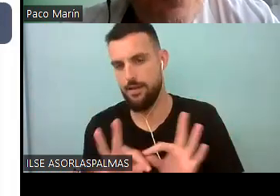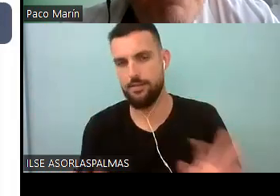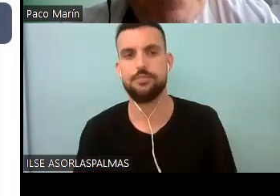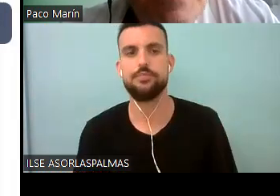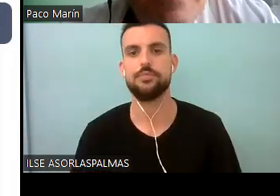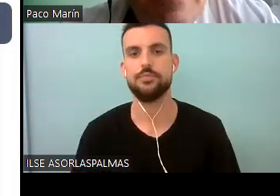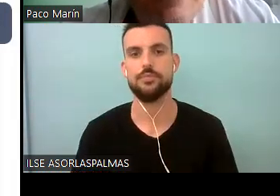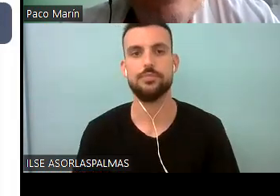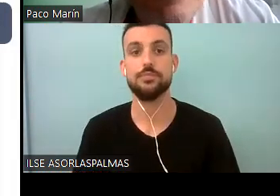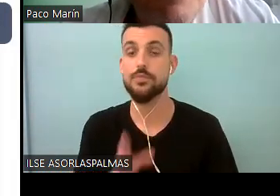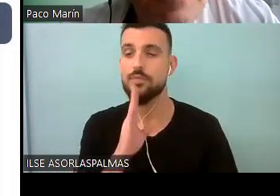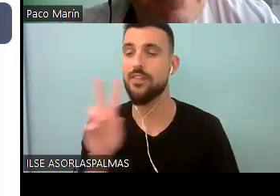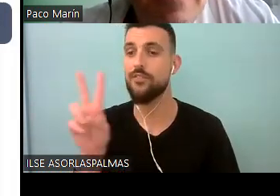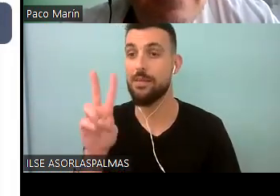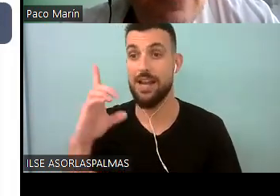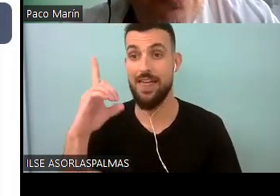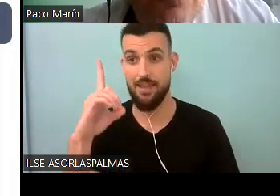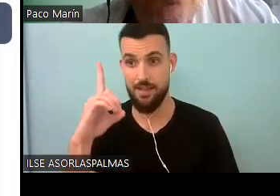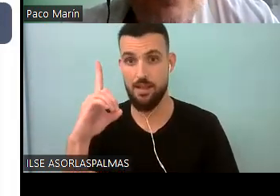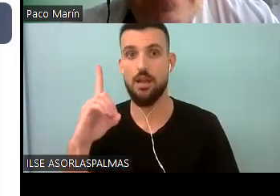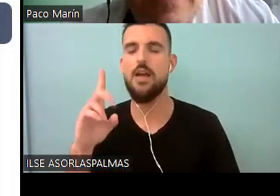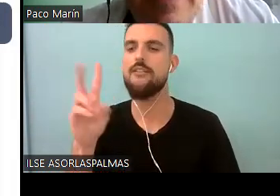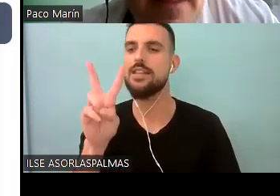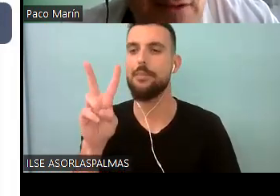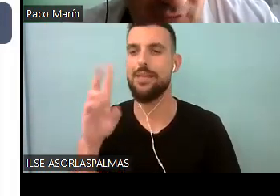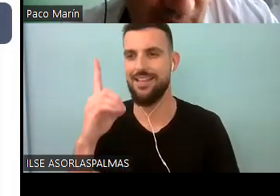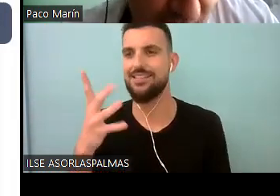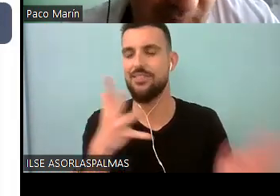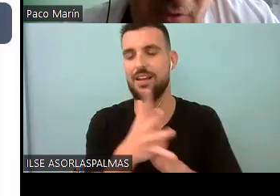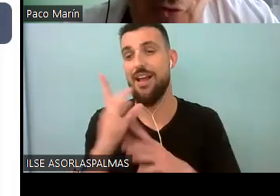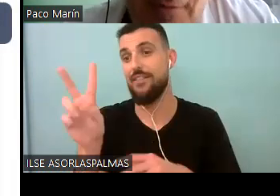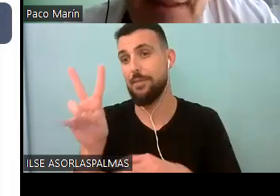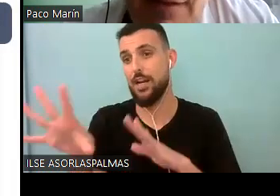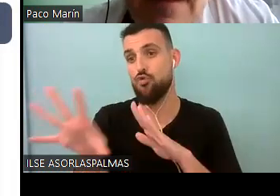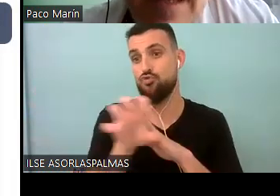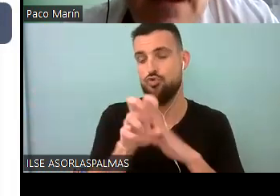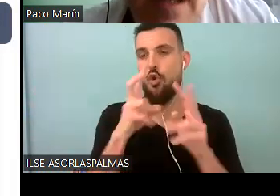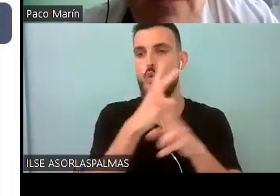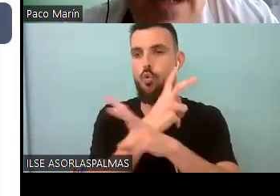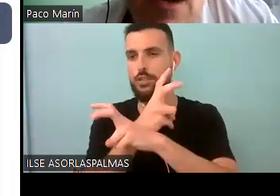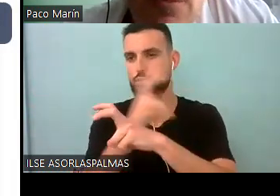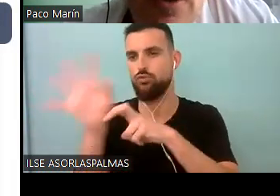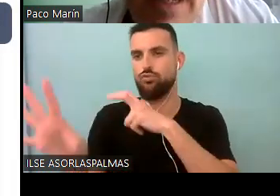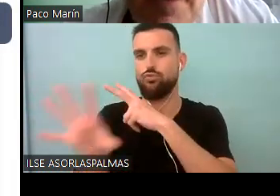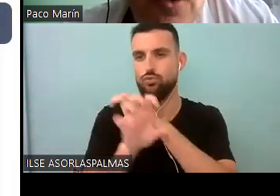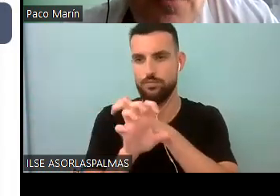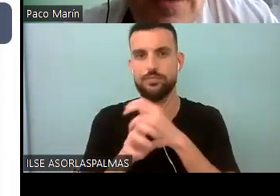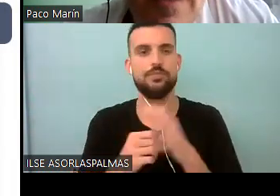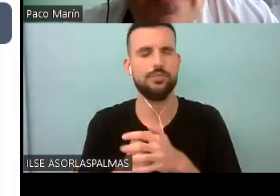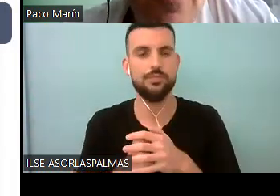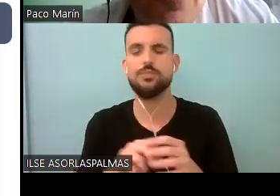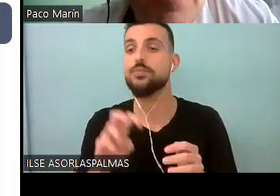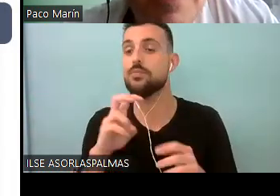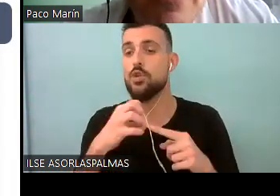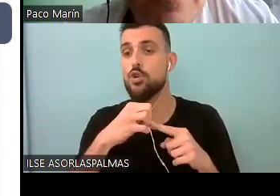Hemos visto que la vitamina D es la vitamina de los huesos. He de deciros, bueno, lo hemos comentado antes, que hay una hormona, la parotormona,